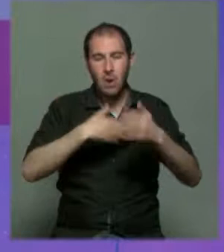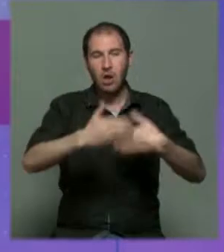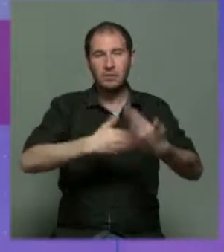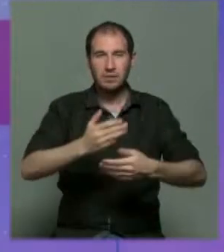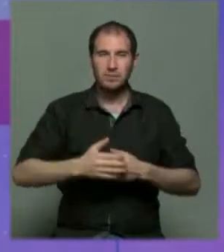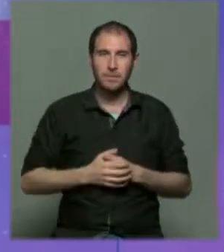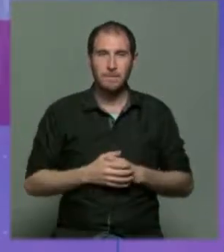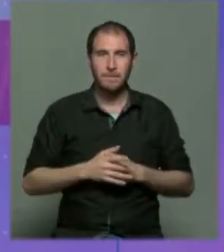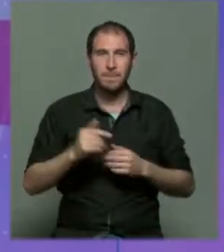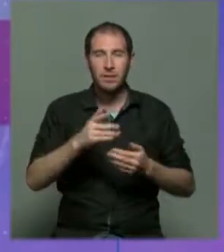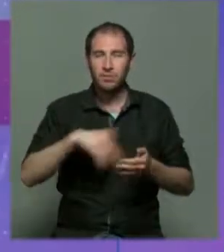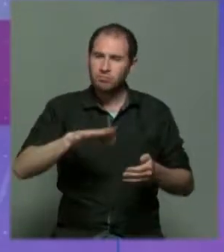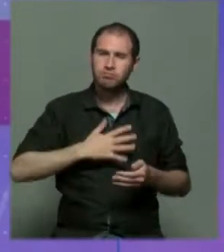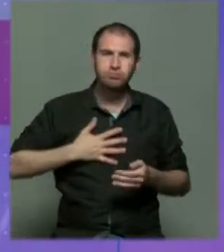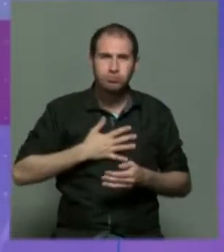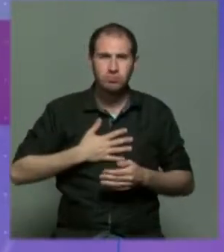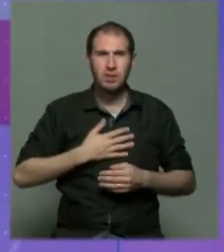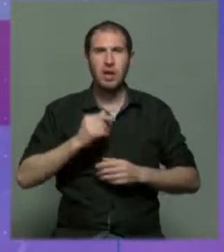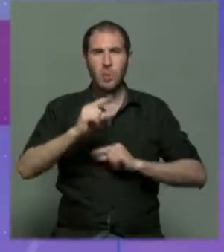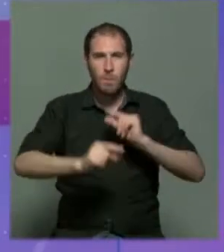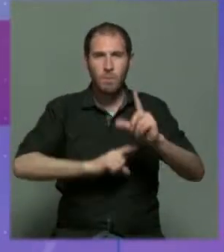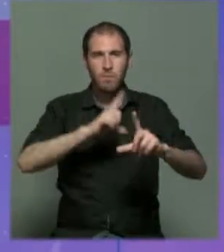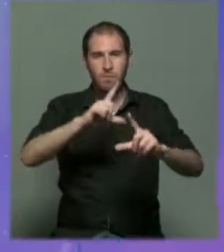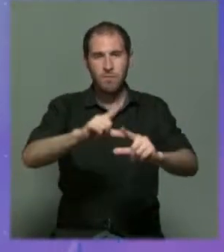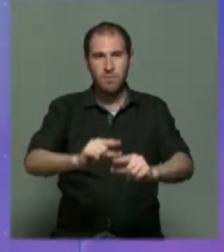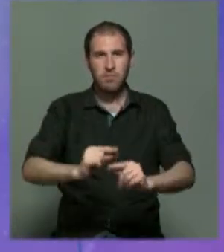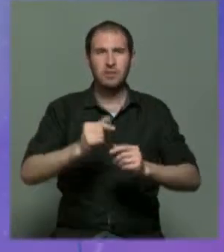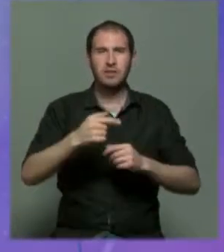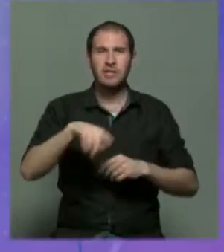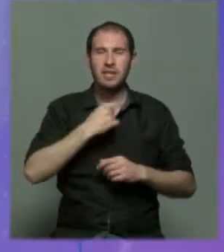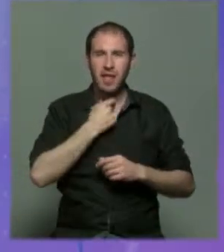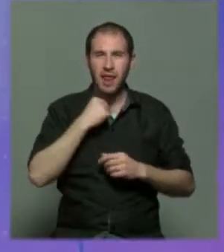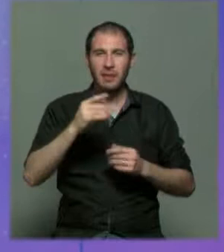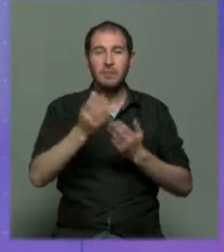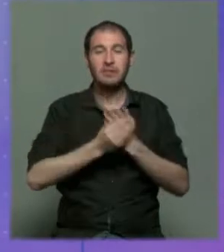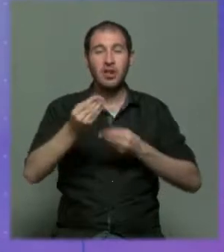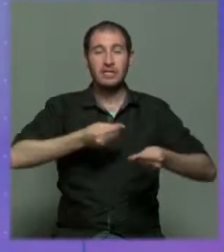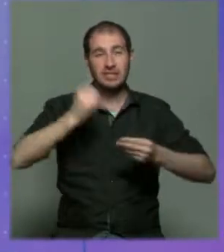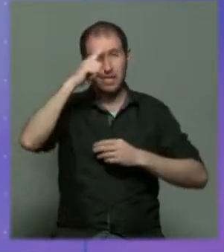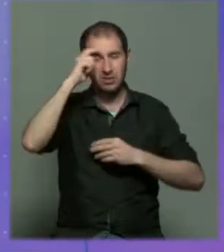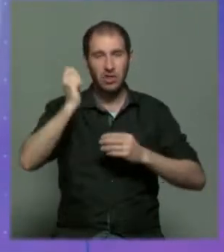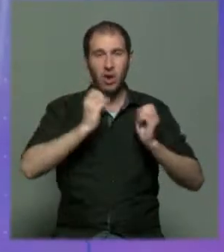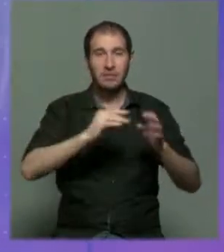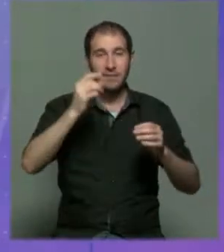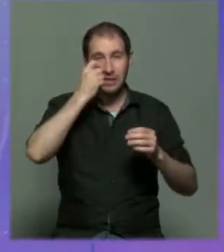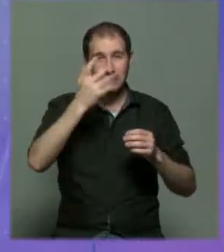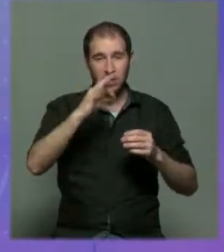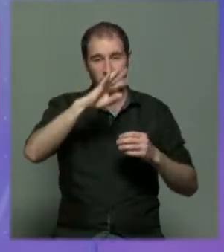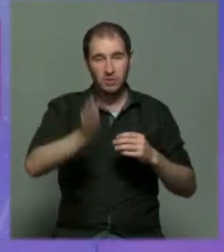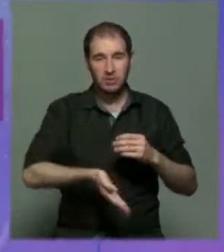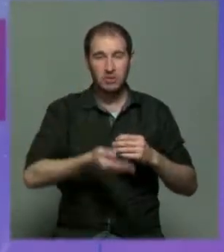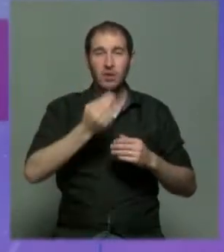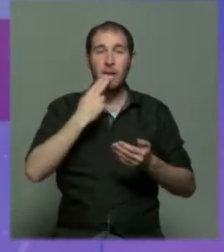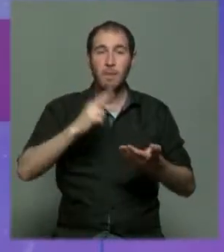proceso de sensibilización y de ir bajando esta pretensión del Ministerio de Hacienda de la Nación, que empezó con un 25%